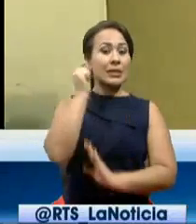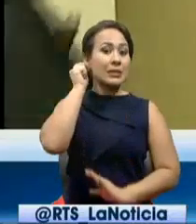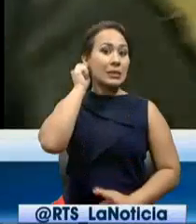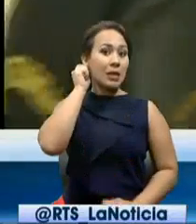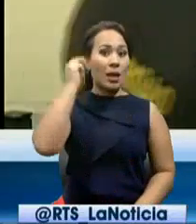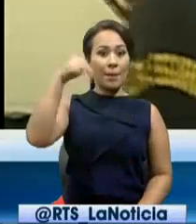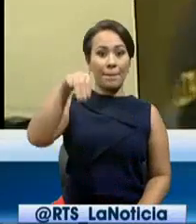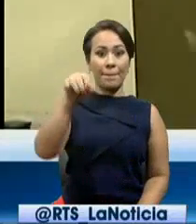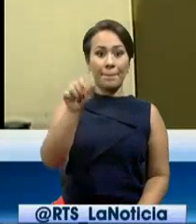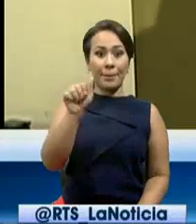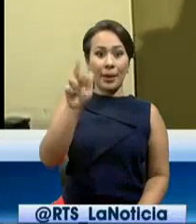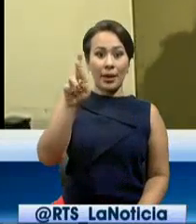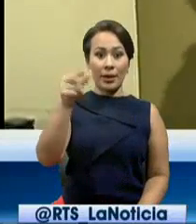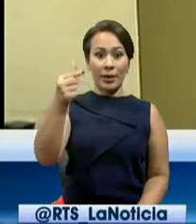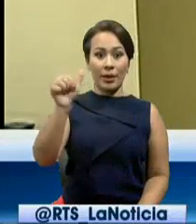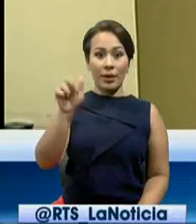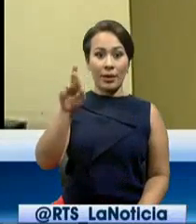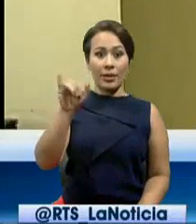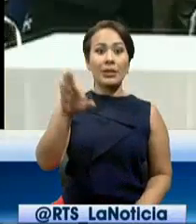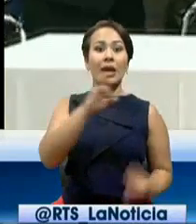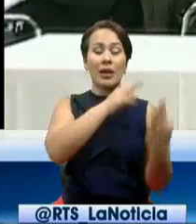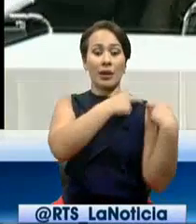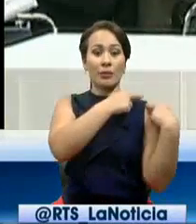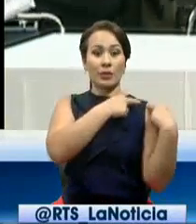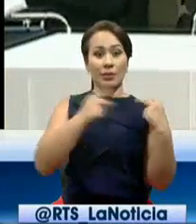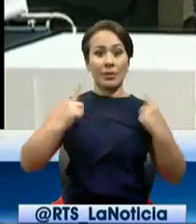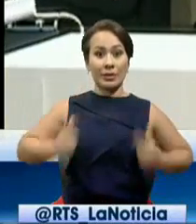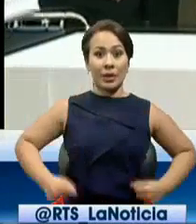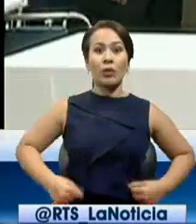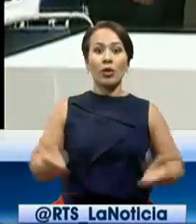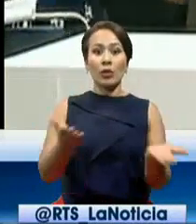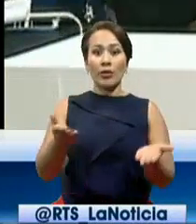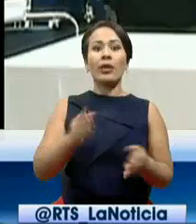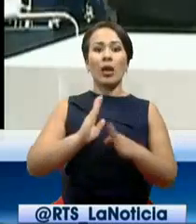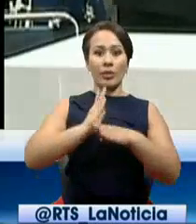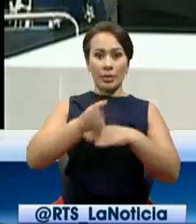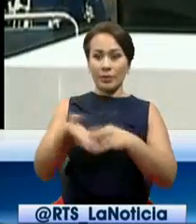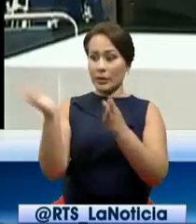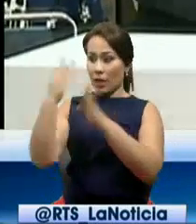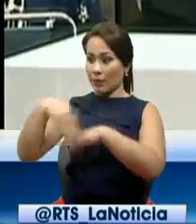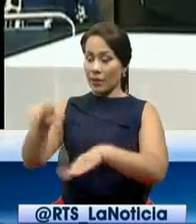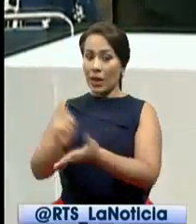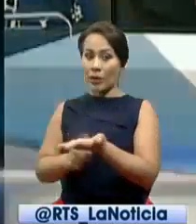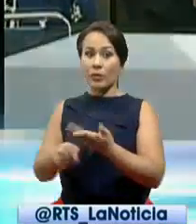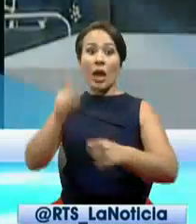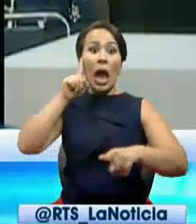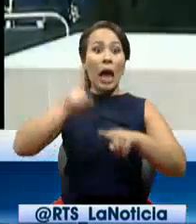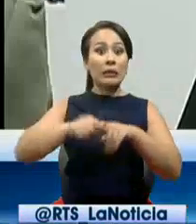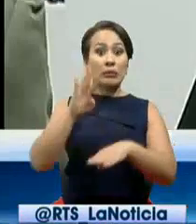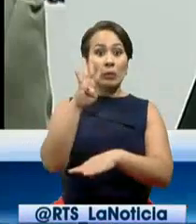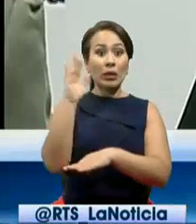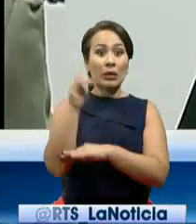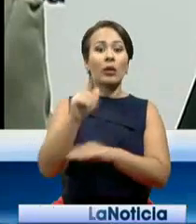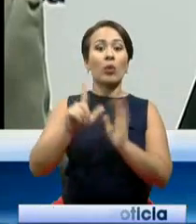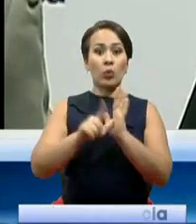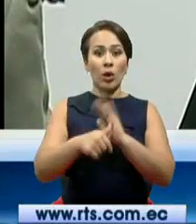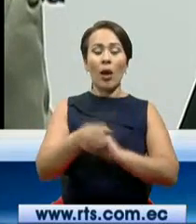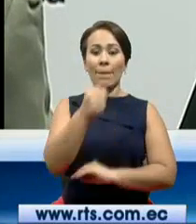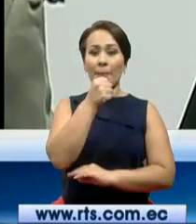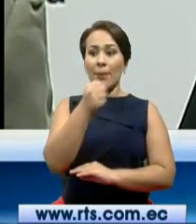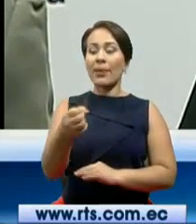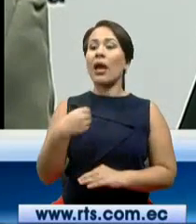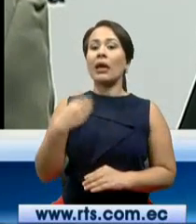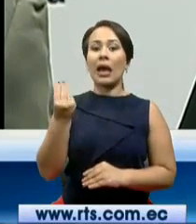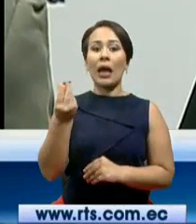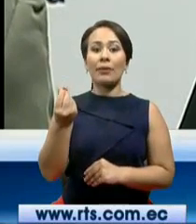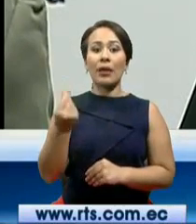extendió hasta aproximadamente las 4 de la tarde, donde en rueda de prensa se dieron a conocer algunos acuerdos llegados. En relación a los